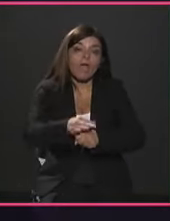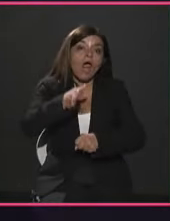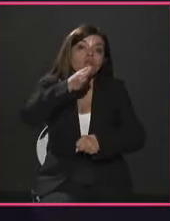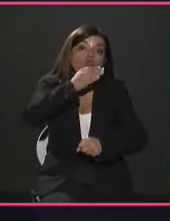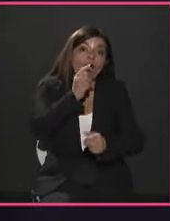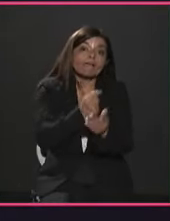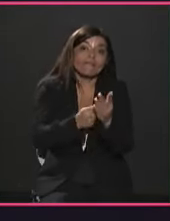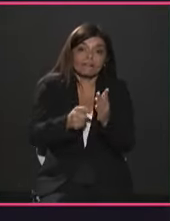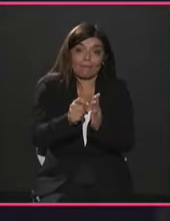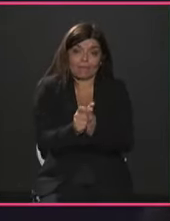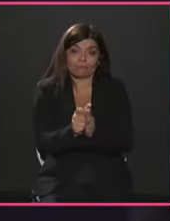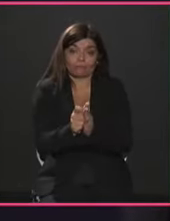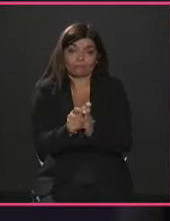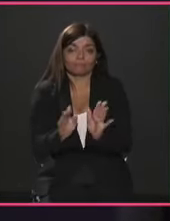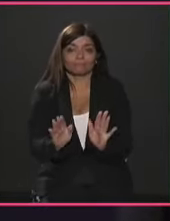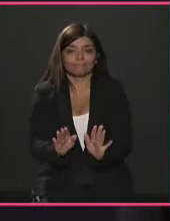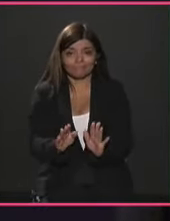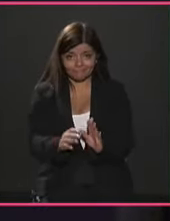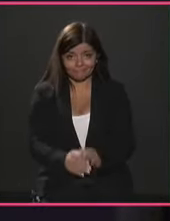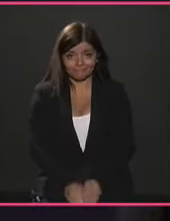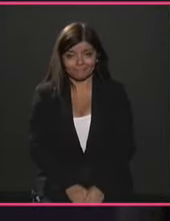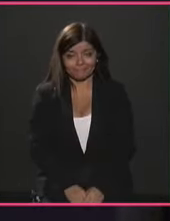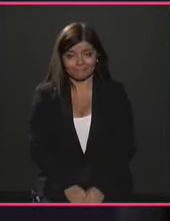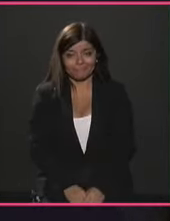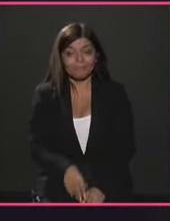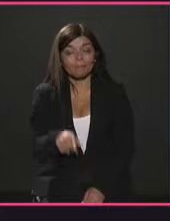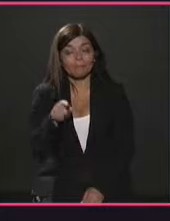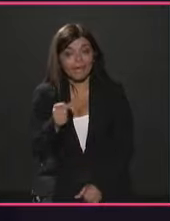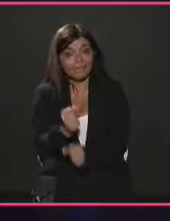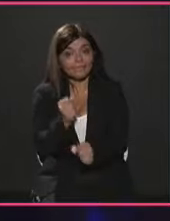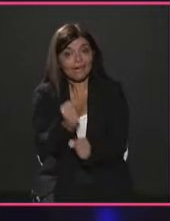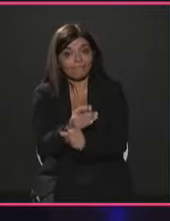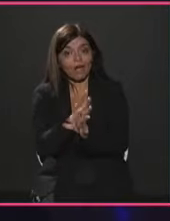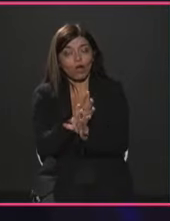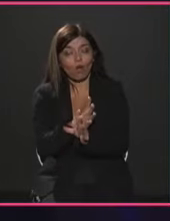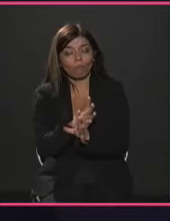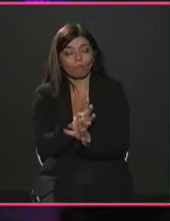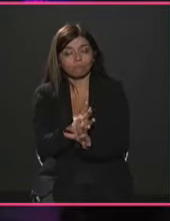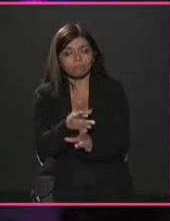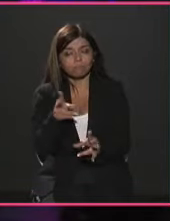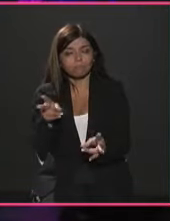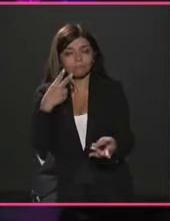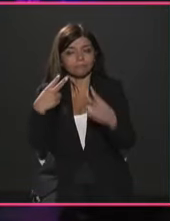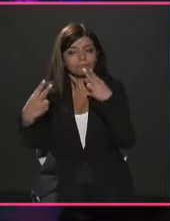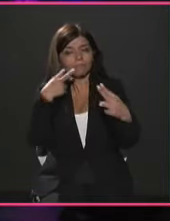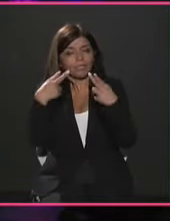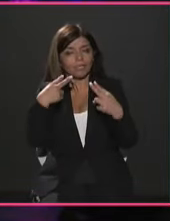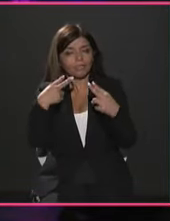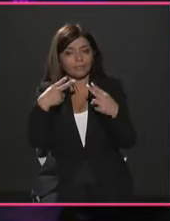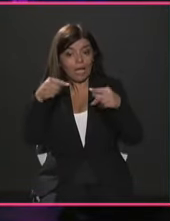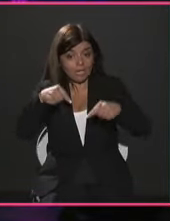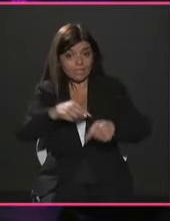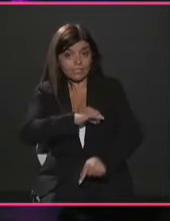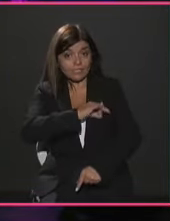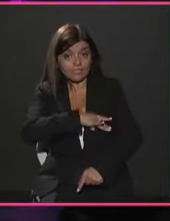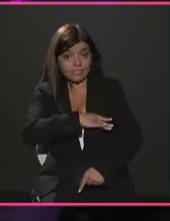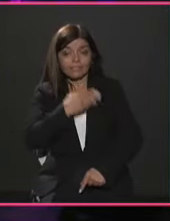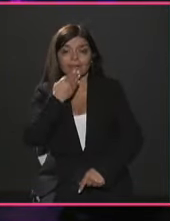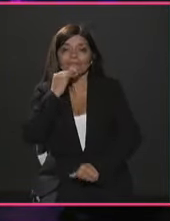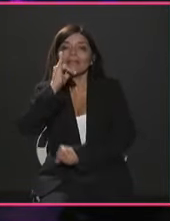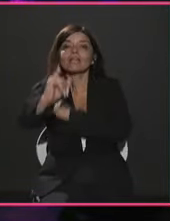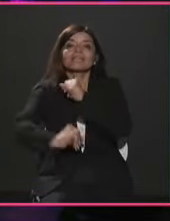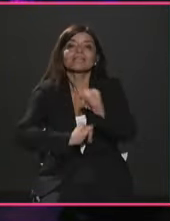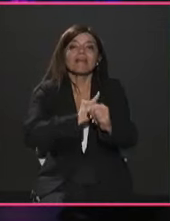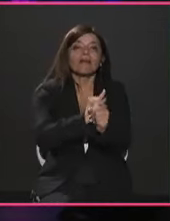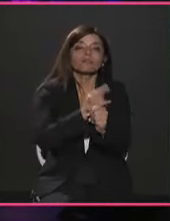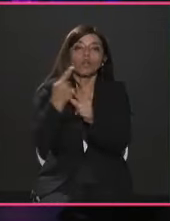simplemente no hay cura el trabajo recibió mucha atención mediática tanto a nivel nacional en Chile como a nivel internacional y